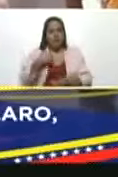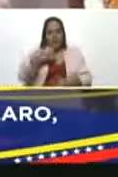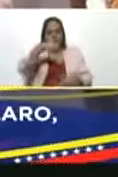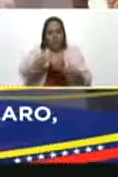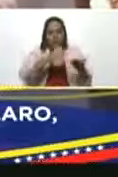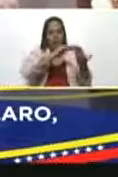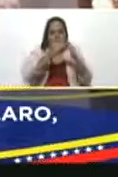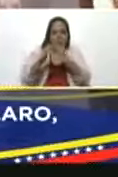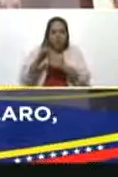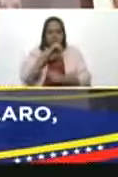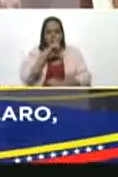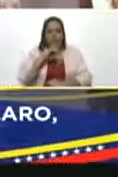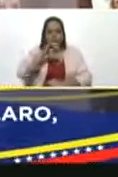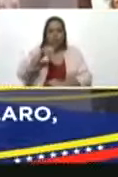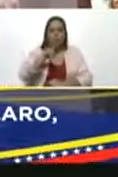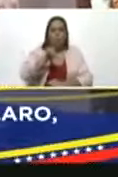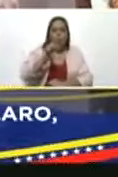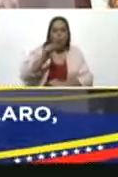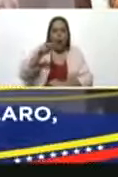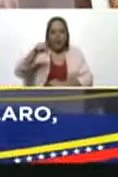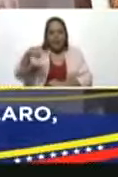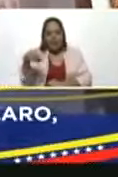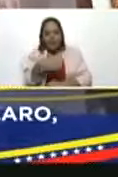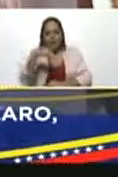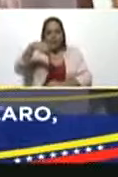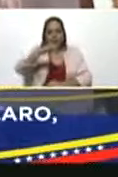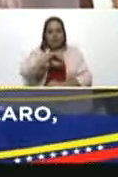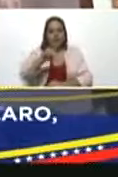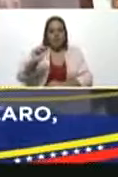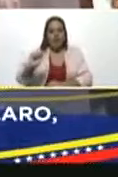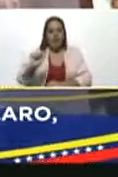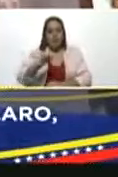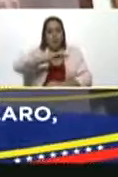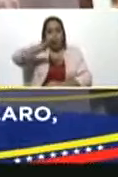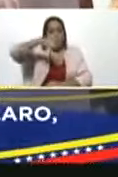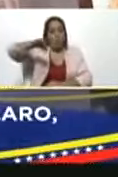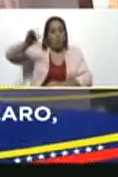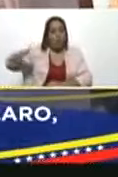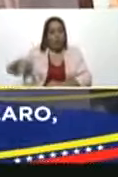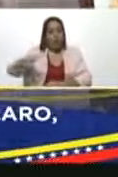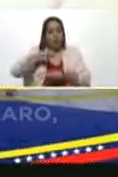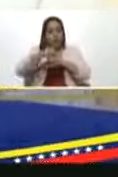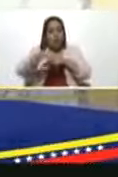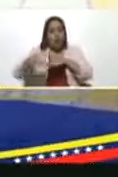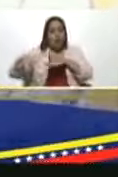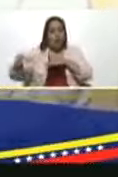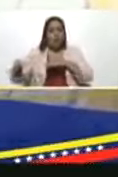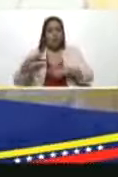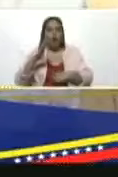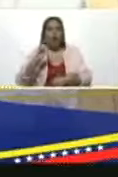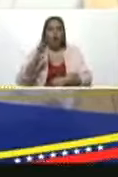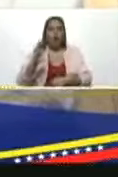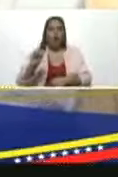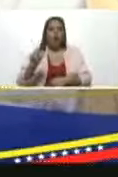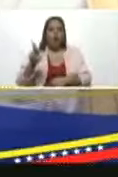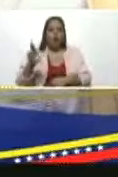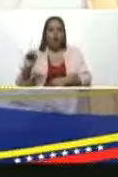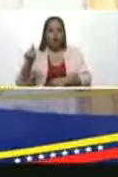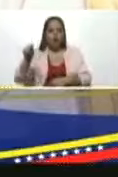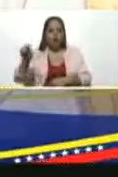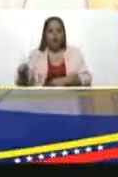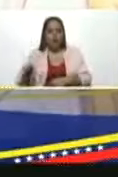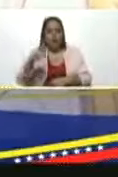Juan Milla, una zona montañosa, las montañas del municipio Cocorote, donde nosotros, los comuneros de la comuna Juan